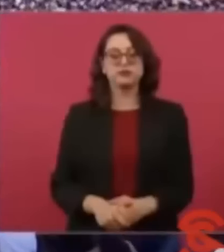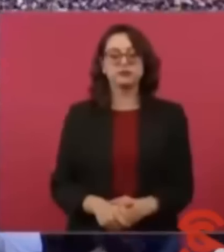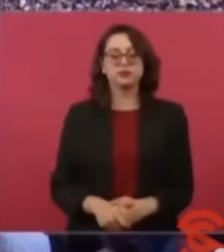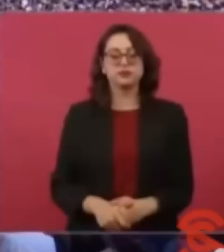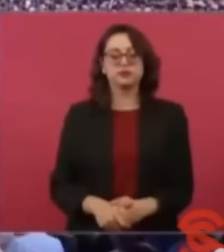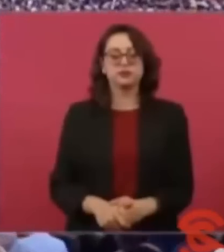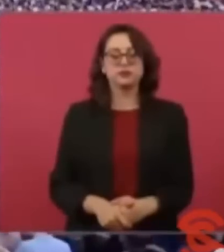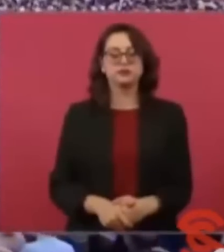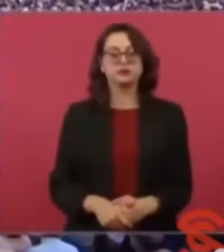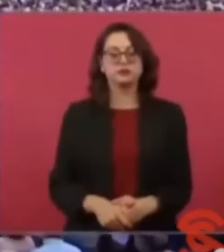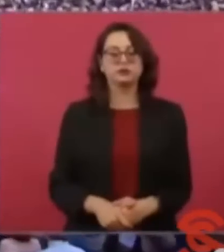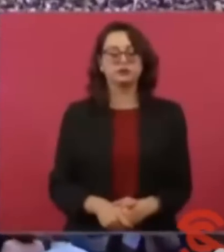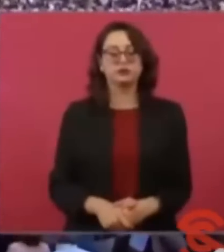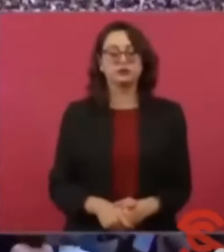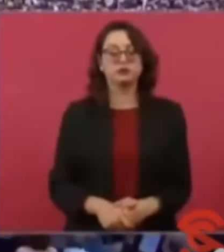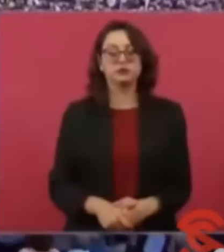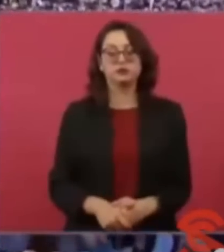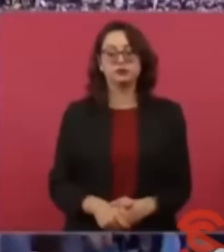Nunca